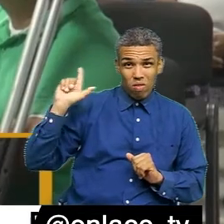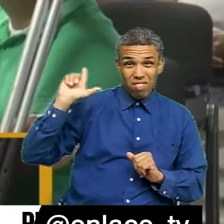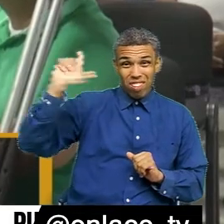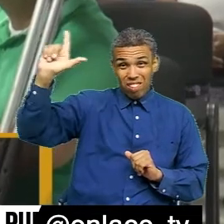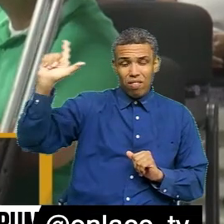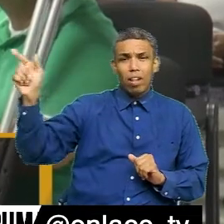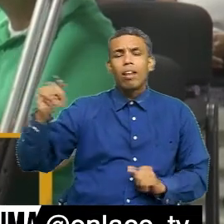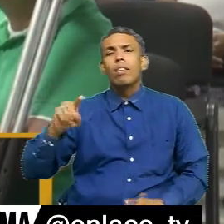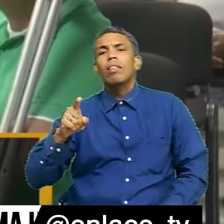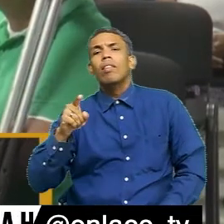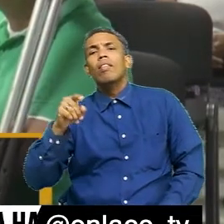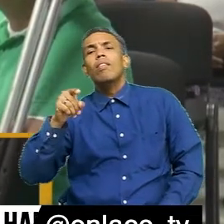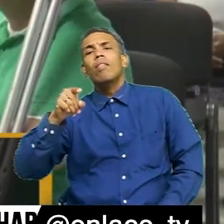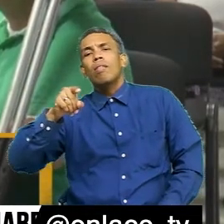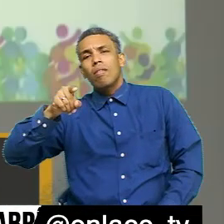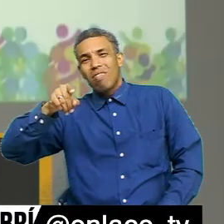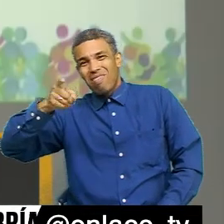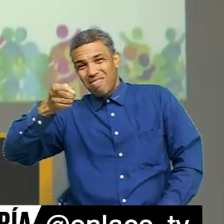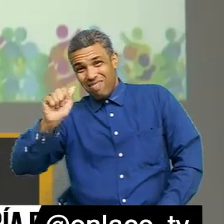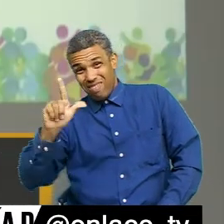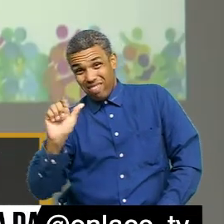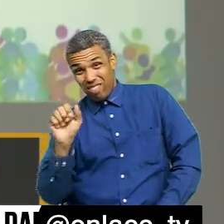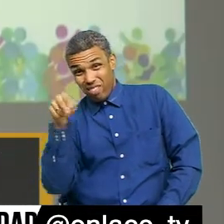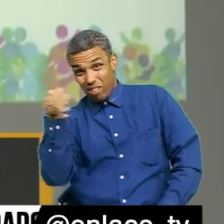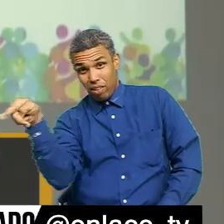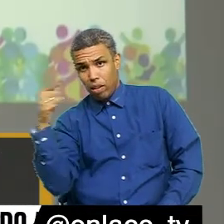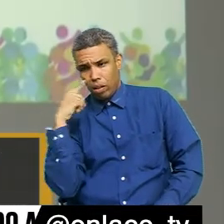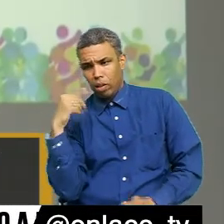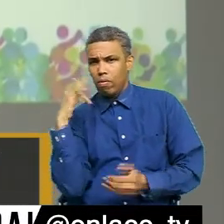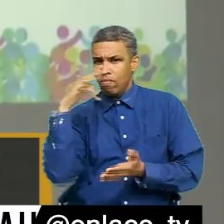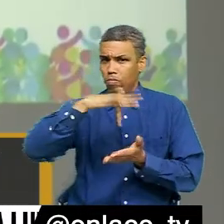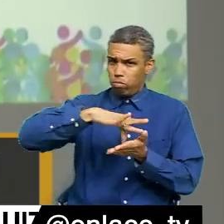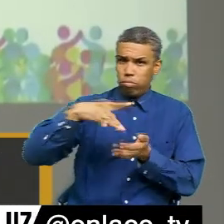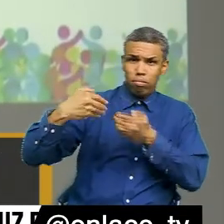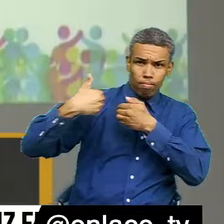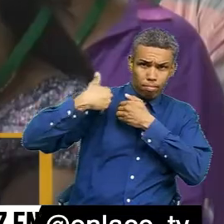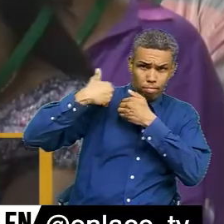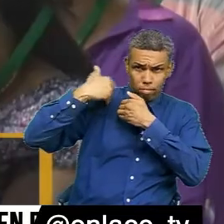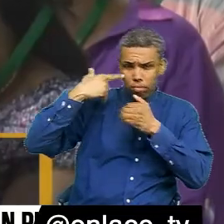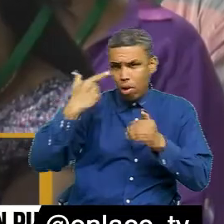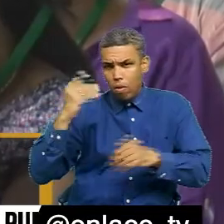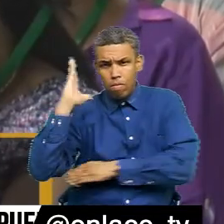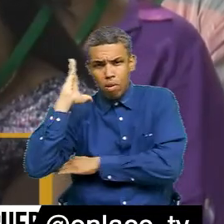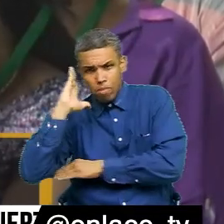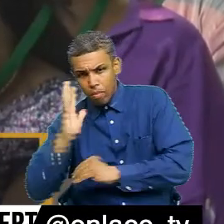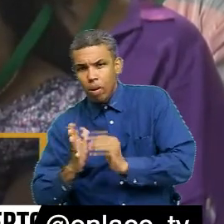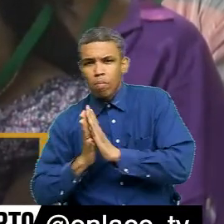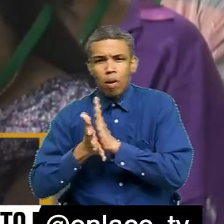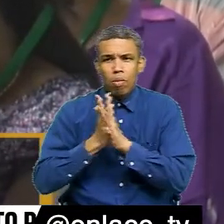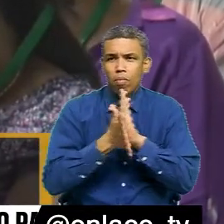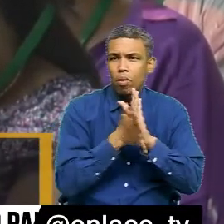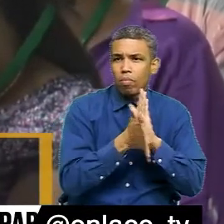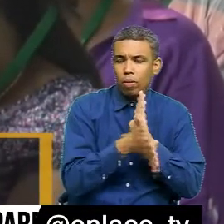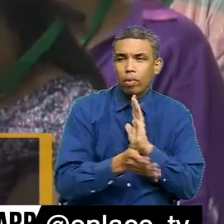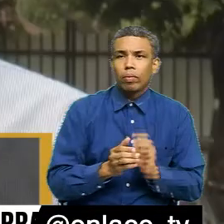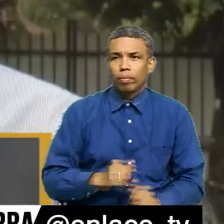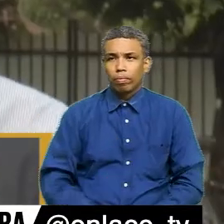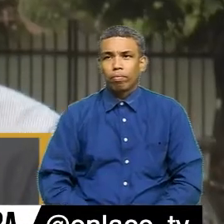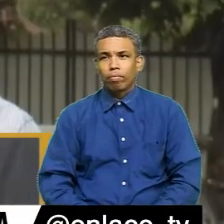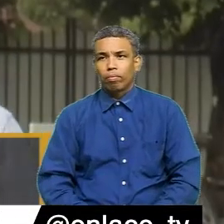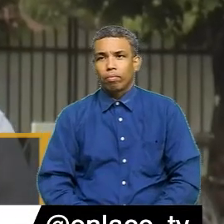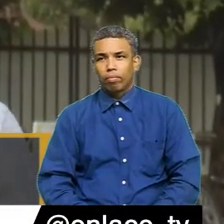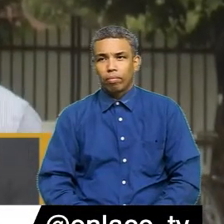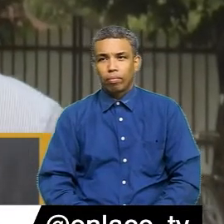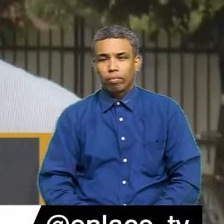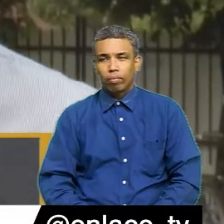de Seguimiento a la Ley de Víctimas en foro denominado Víctimas, Paz y Postconflicto. Lidera esta comisión el senador Juan Manuel Galán del Partido Liberal.